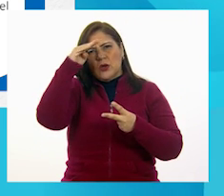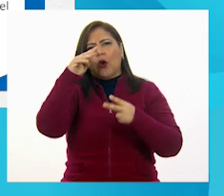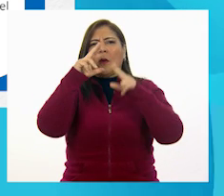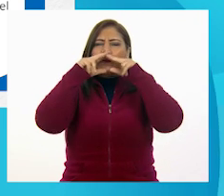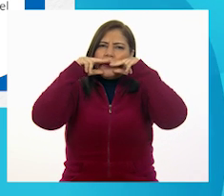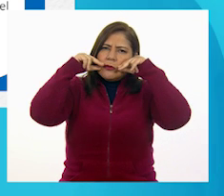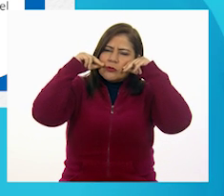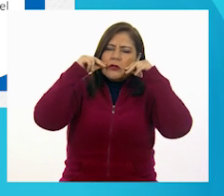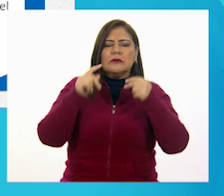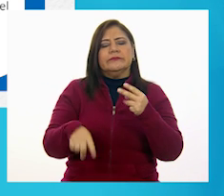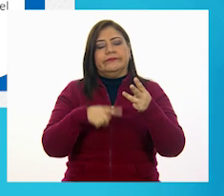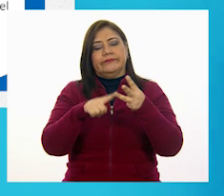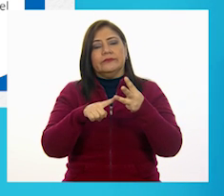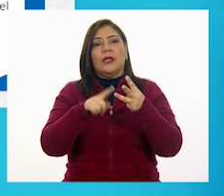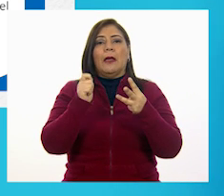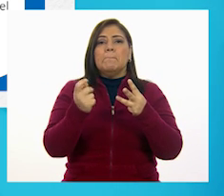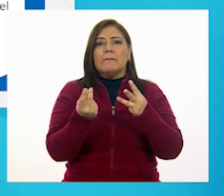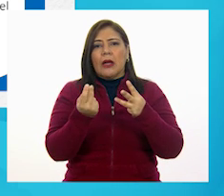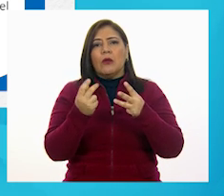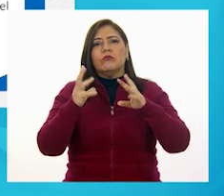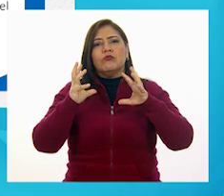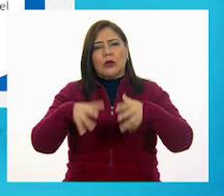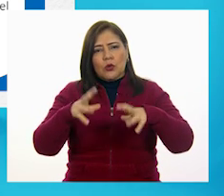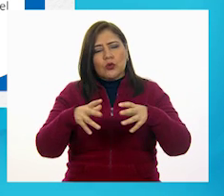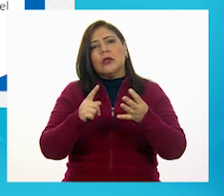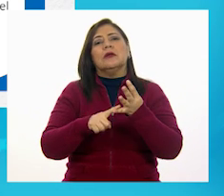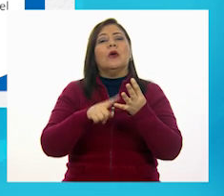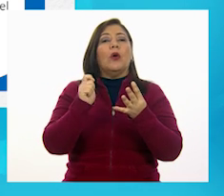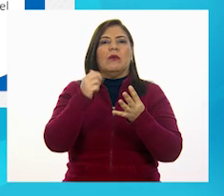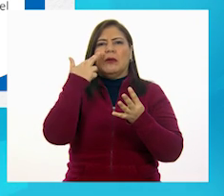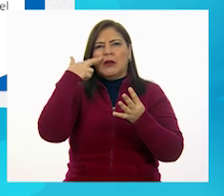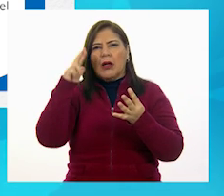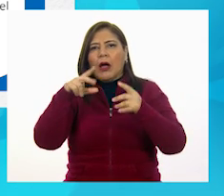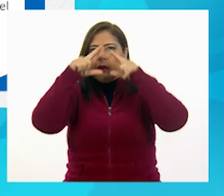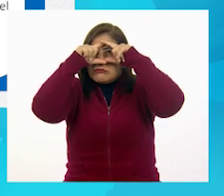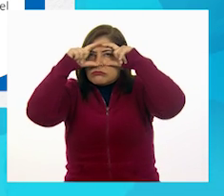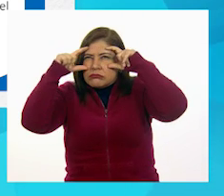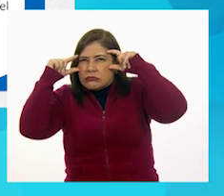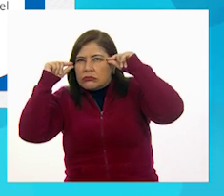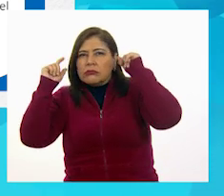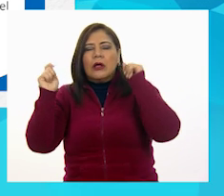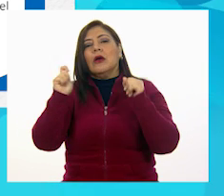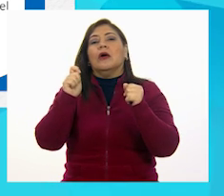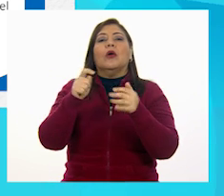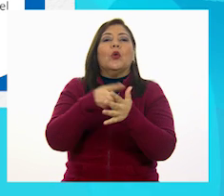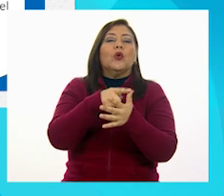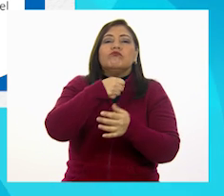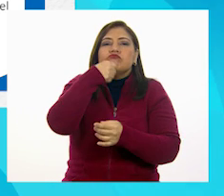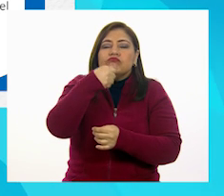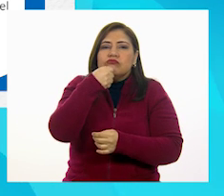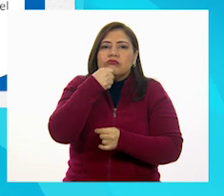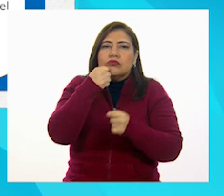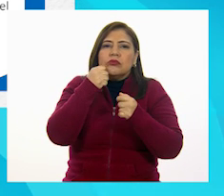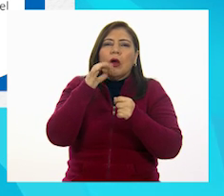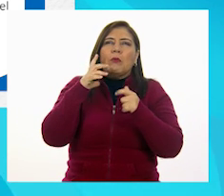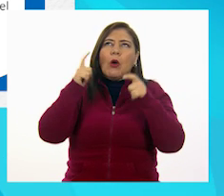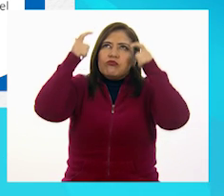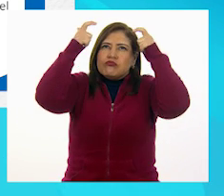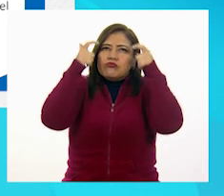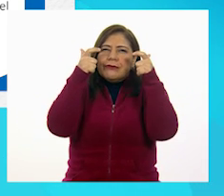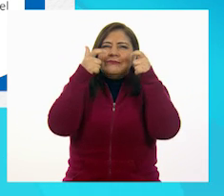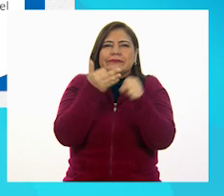bigote, un perro con una pelota, un ladrón con un antifaz, una viejita con un sombrero